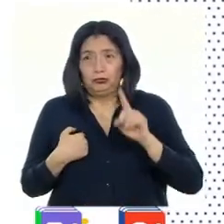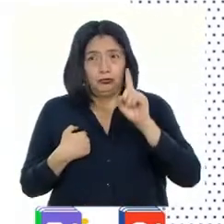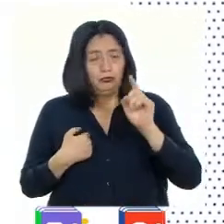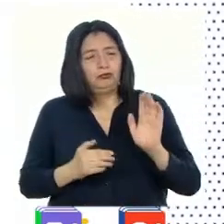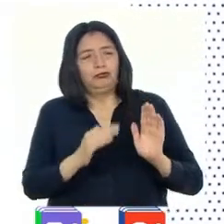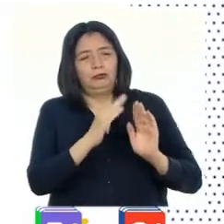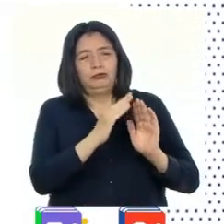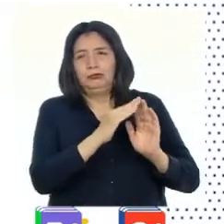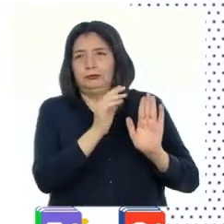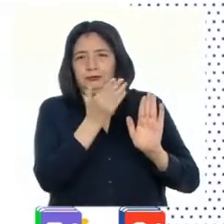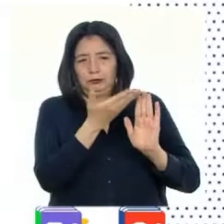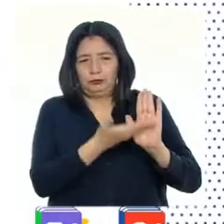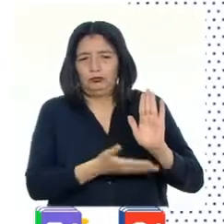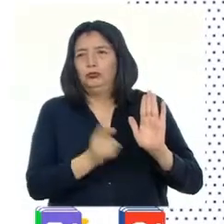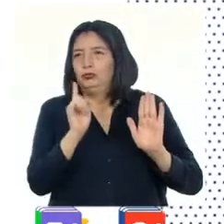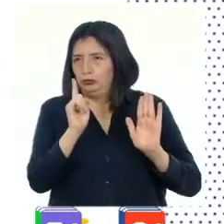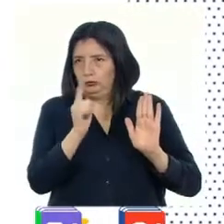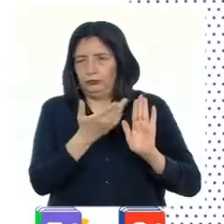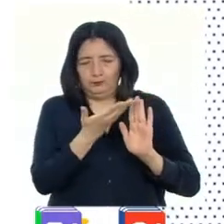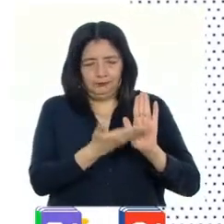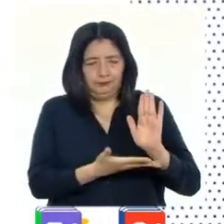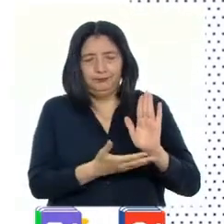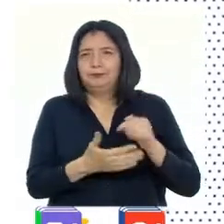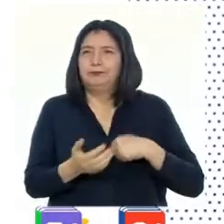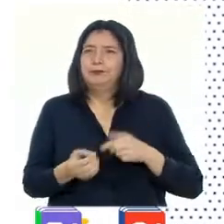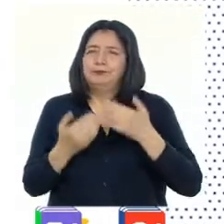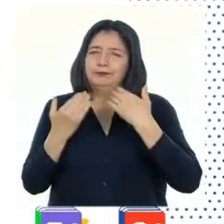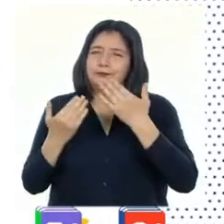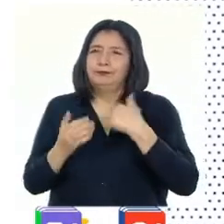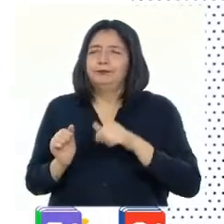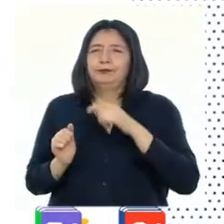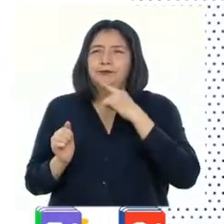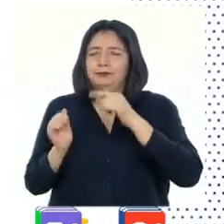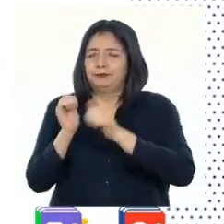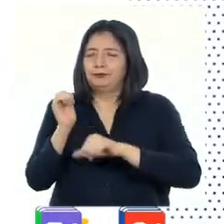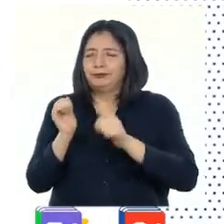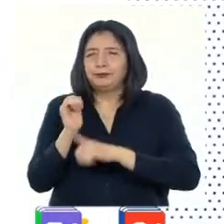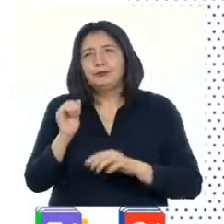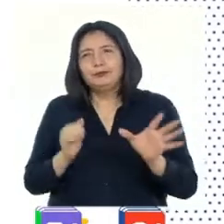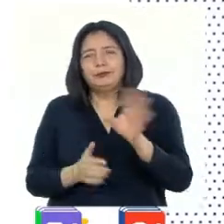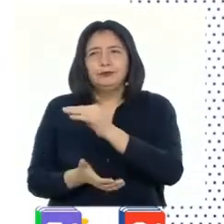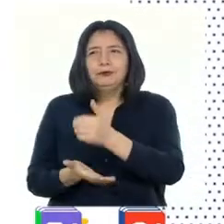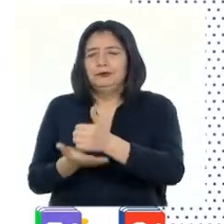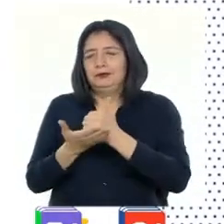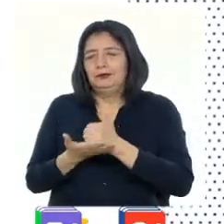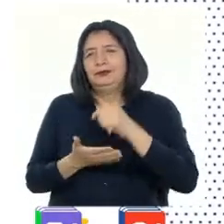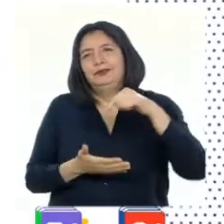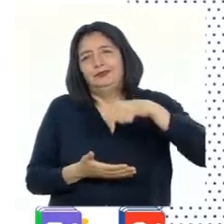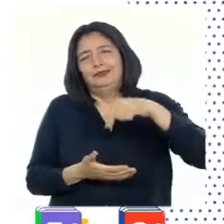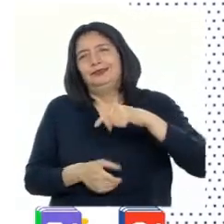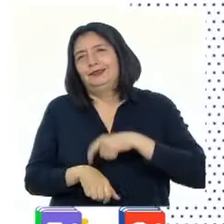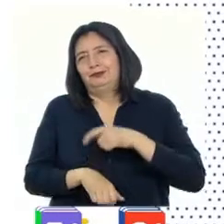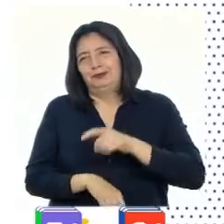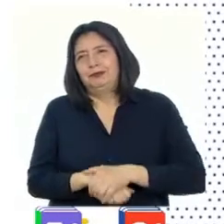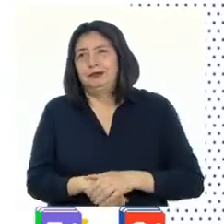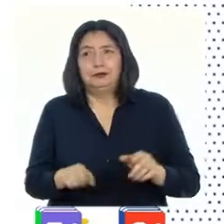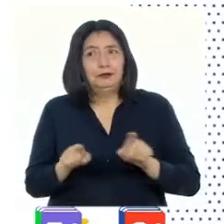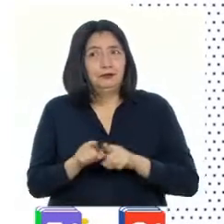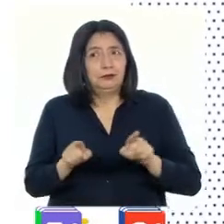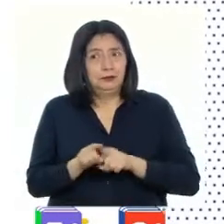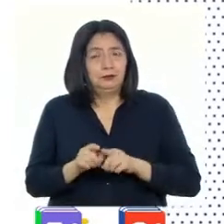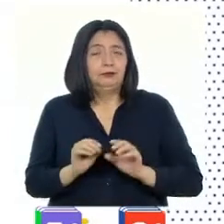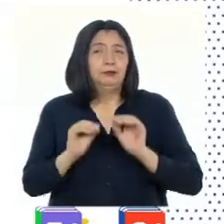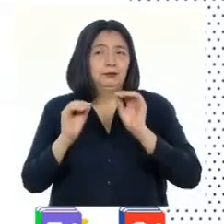nivel. En mi retablo le voy a agradecer a mi hermana por toda su ayuda este tiempo. También